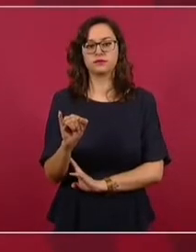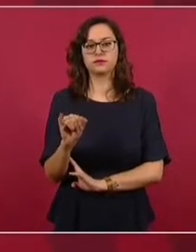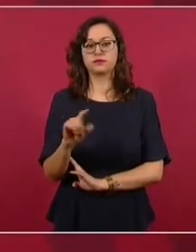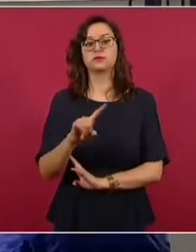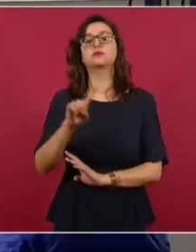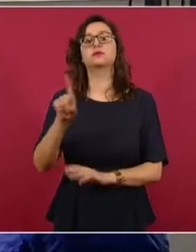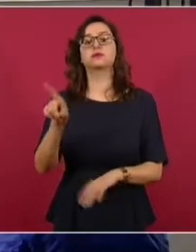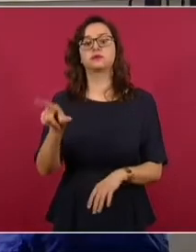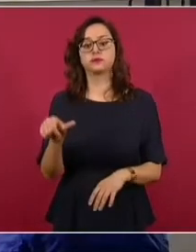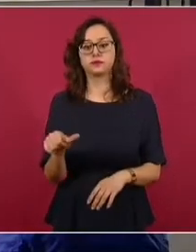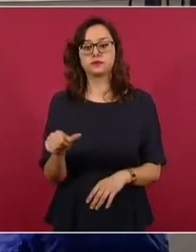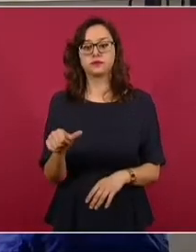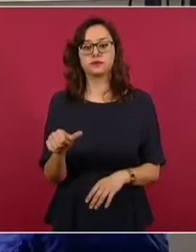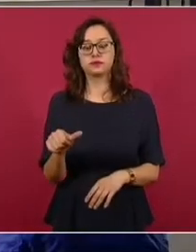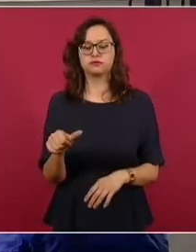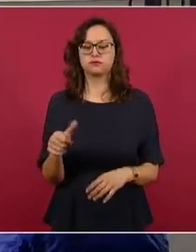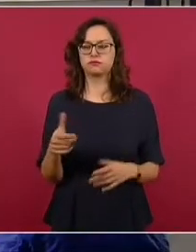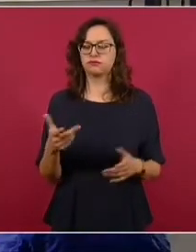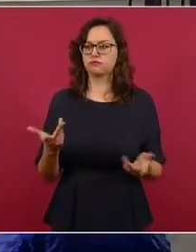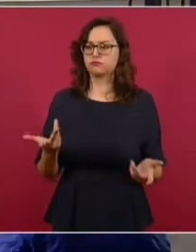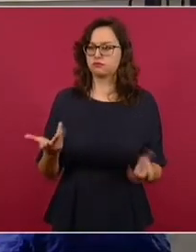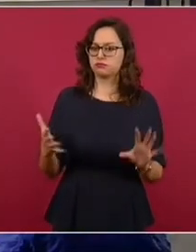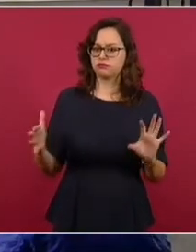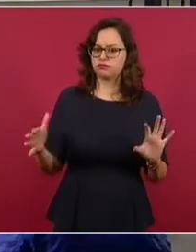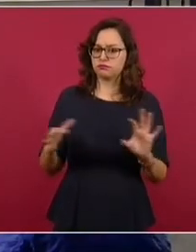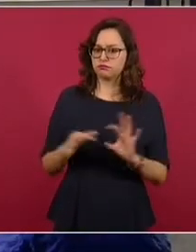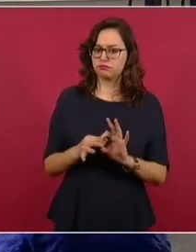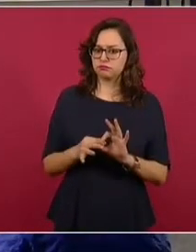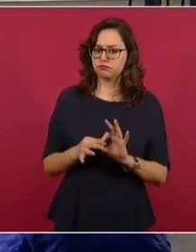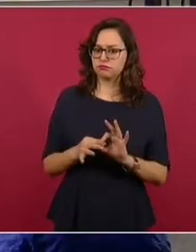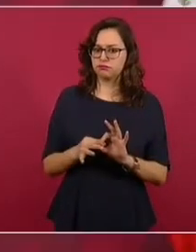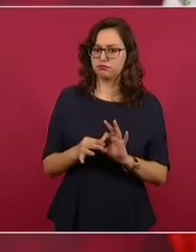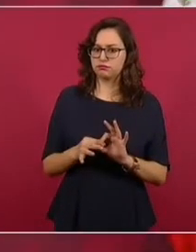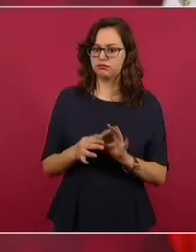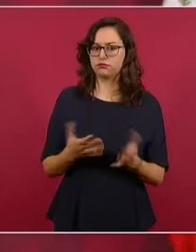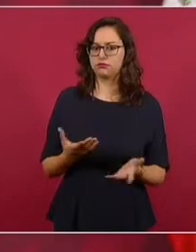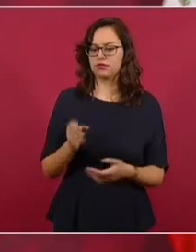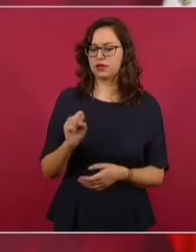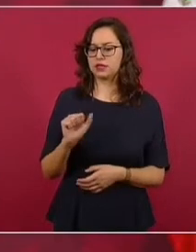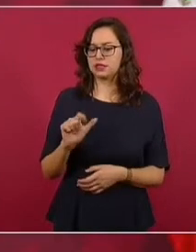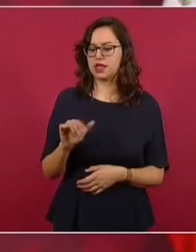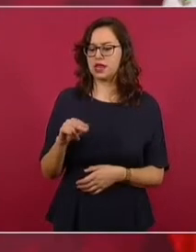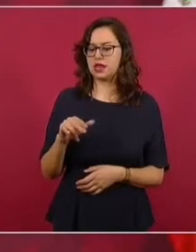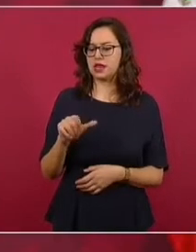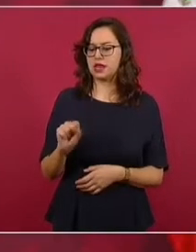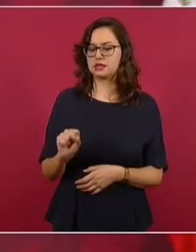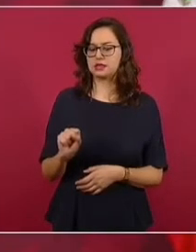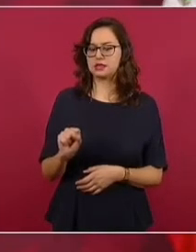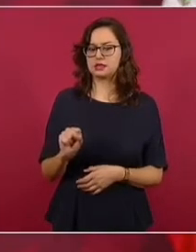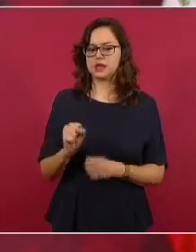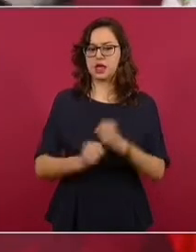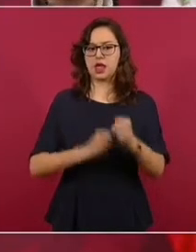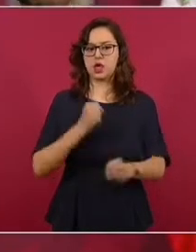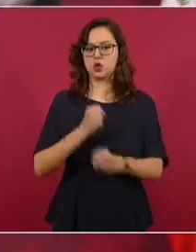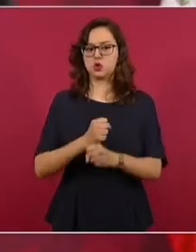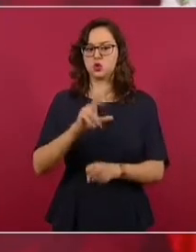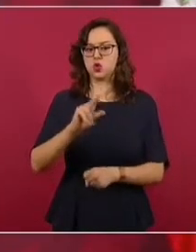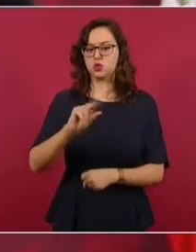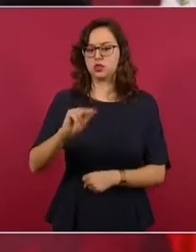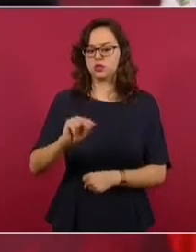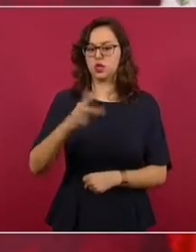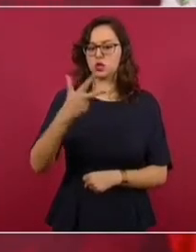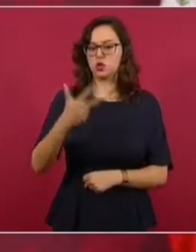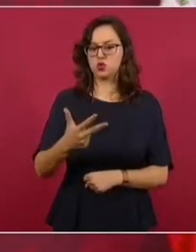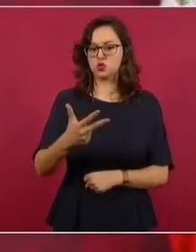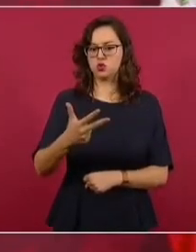luego hay la alianza con Salinas en el 88, esto que me estoy refiriendo, y